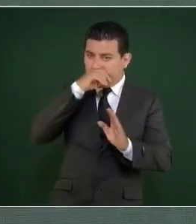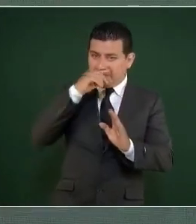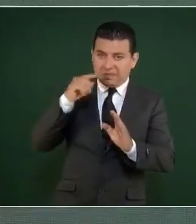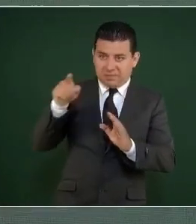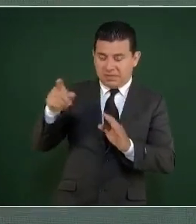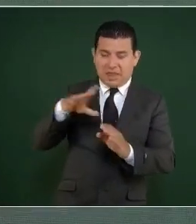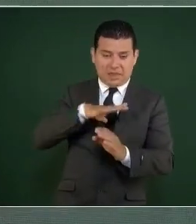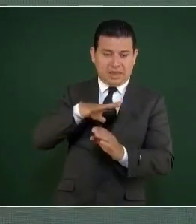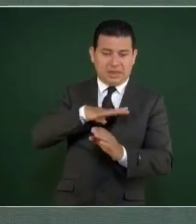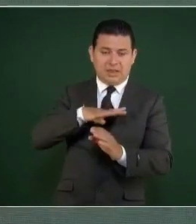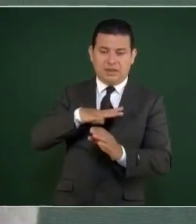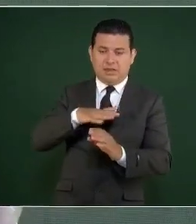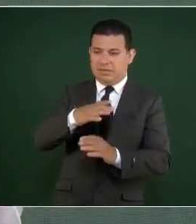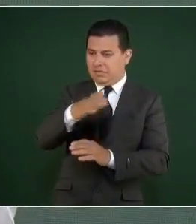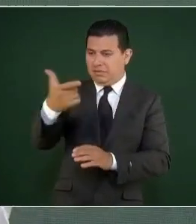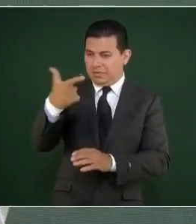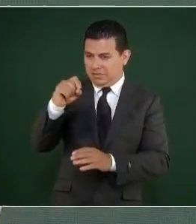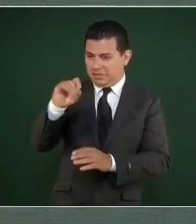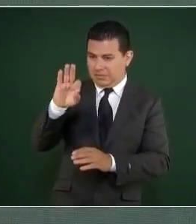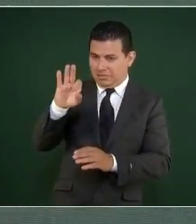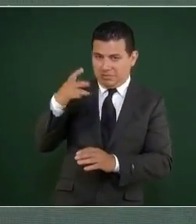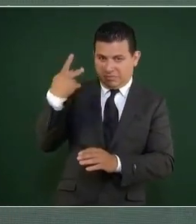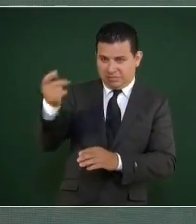el campo de golf,